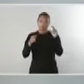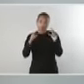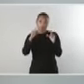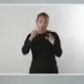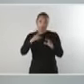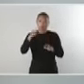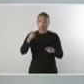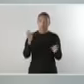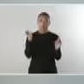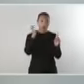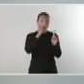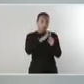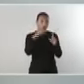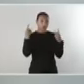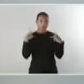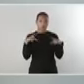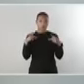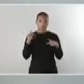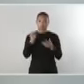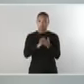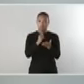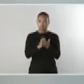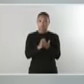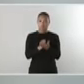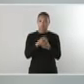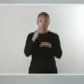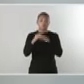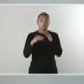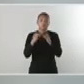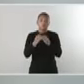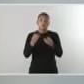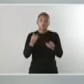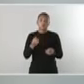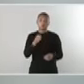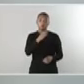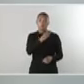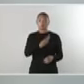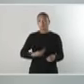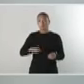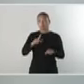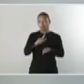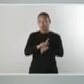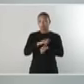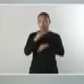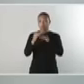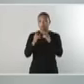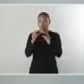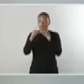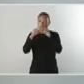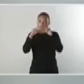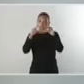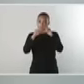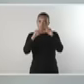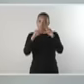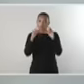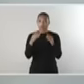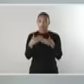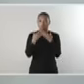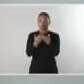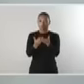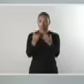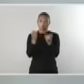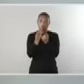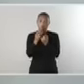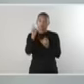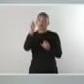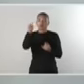los tamaulipecos están distribuyendo en los municipios esta tarjeta plástica del tamaño y de la forma de una tarjeta de crédito